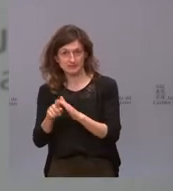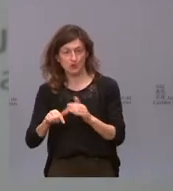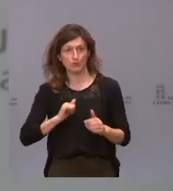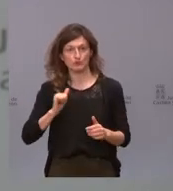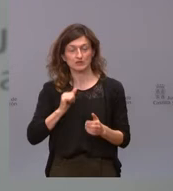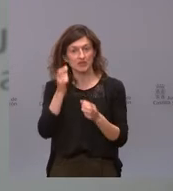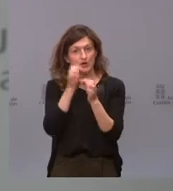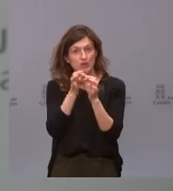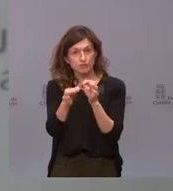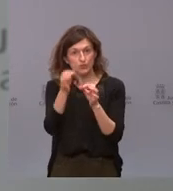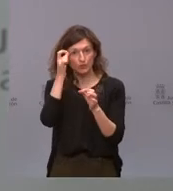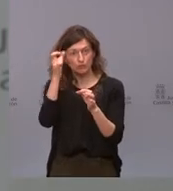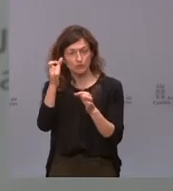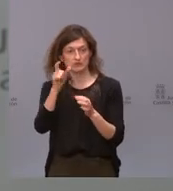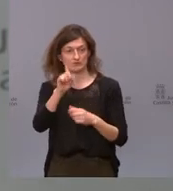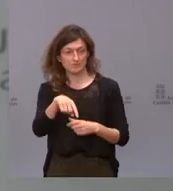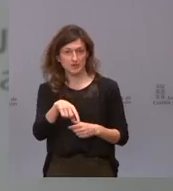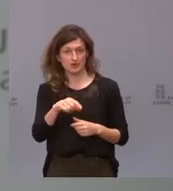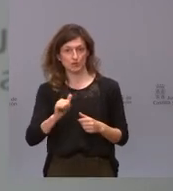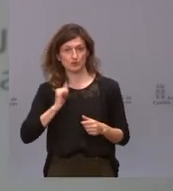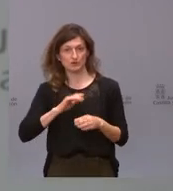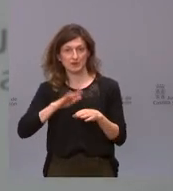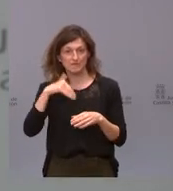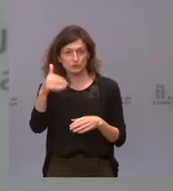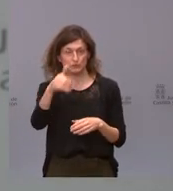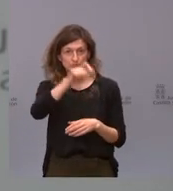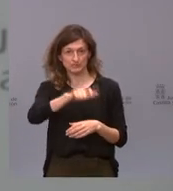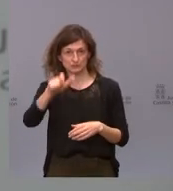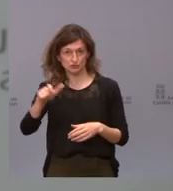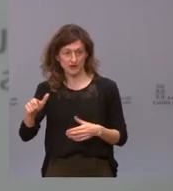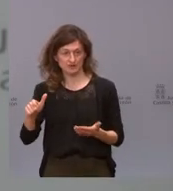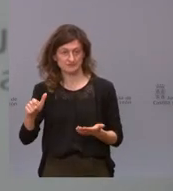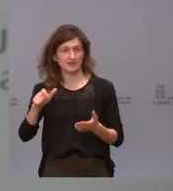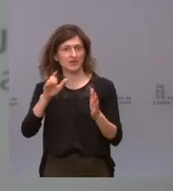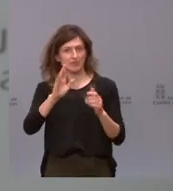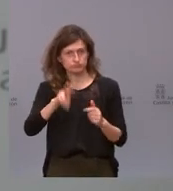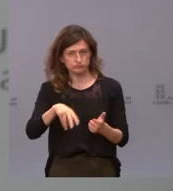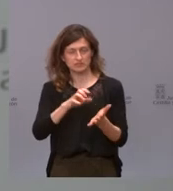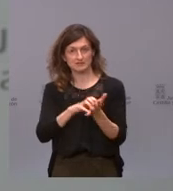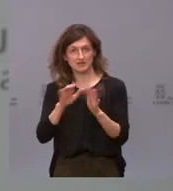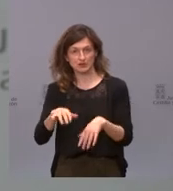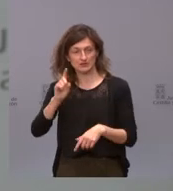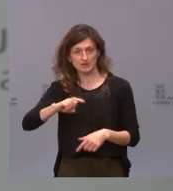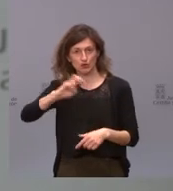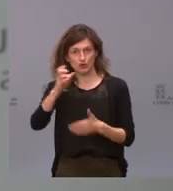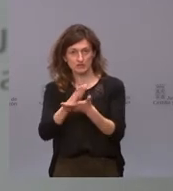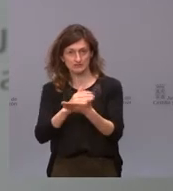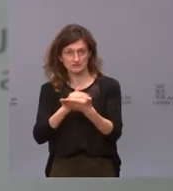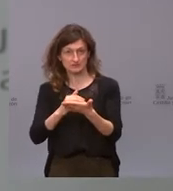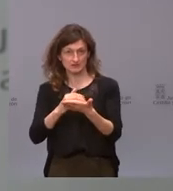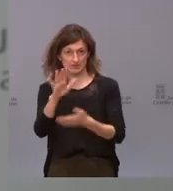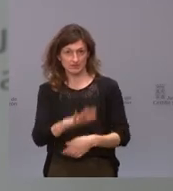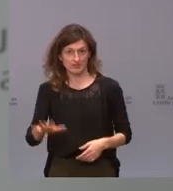rural se generen oportunidades de futuro para las personas en castilla y león' y en otras comunidades autónomas